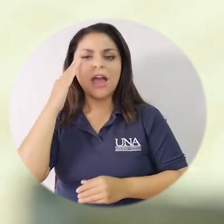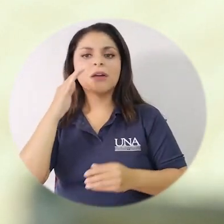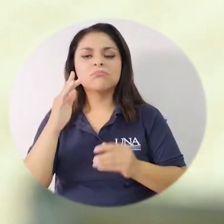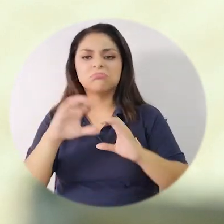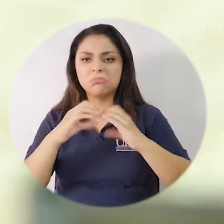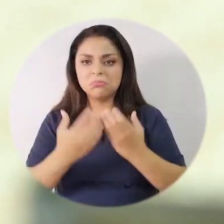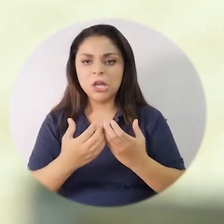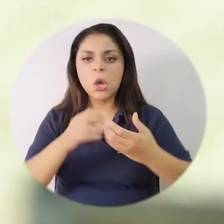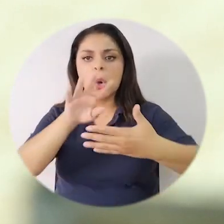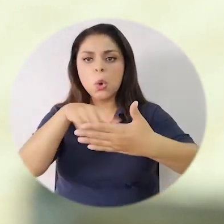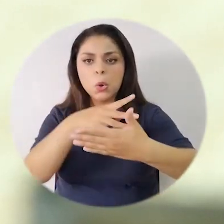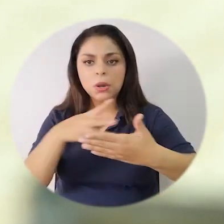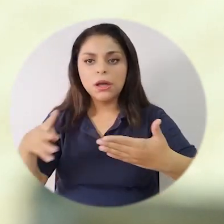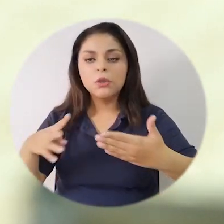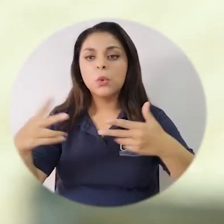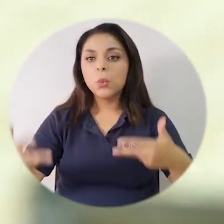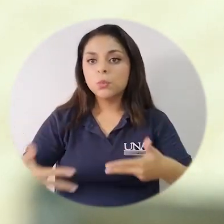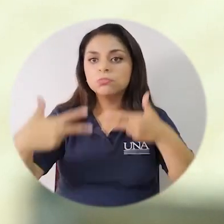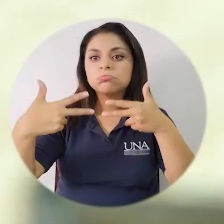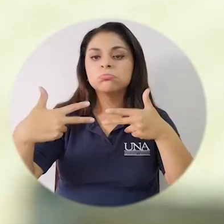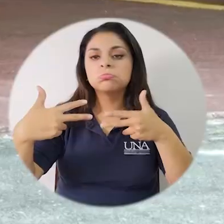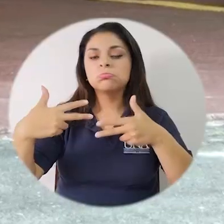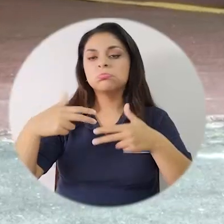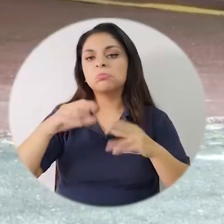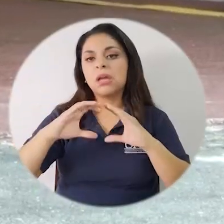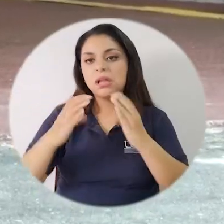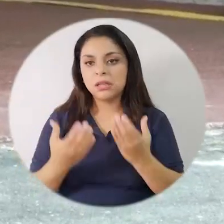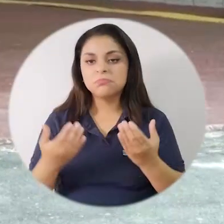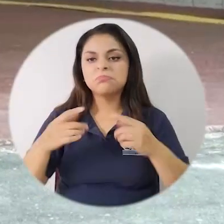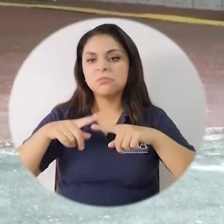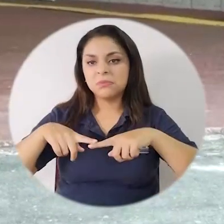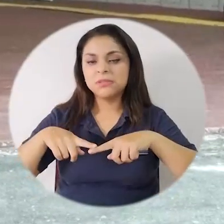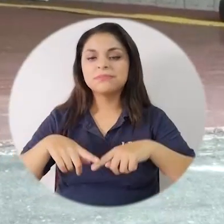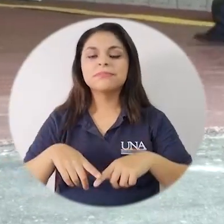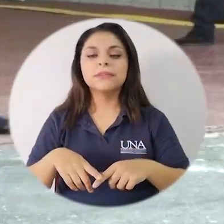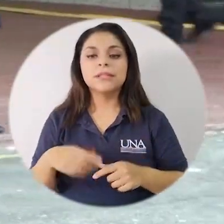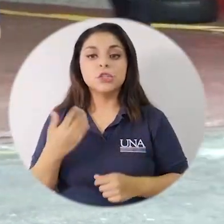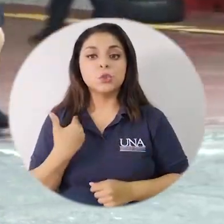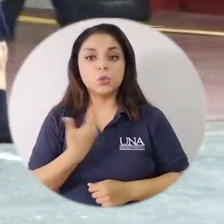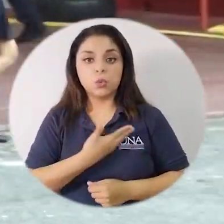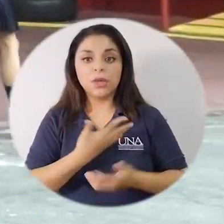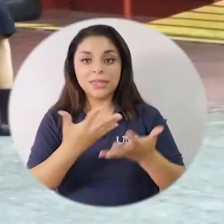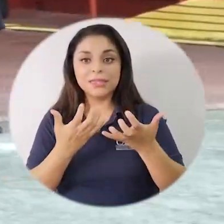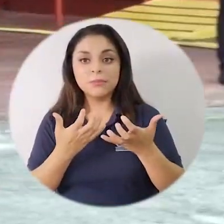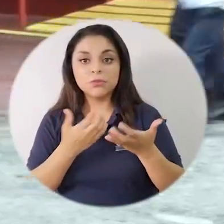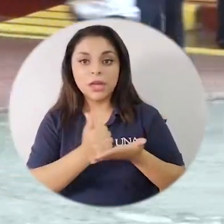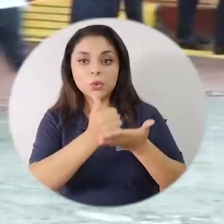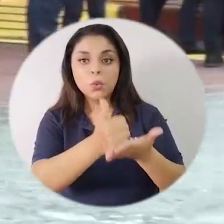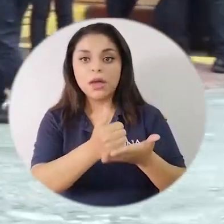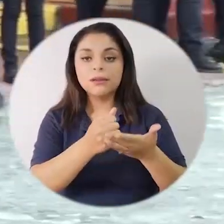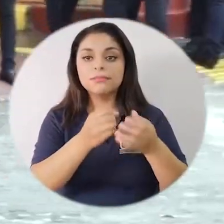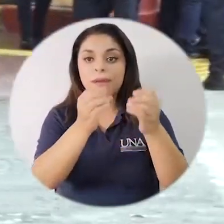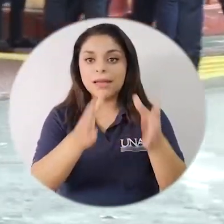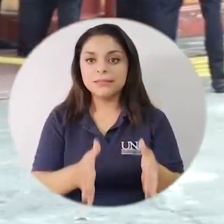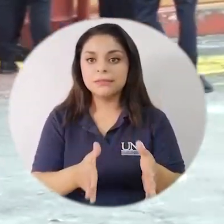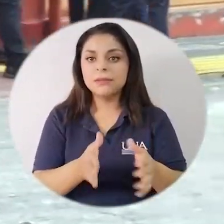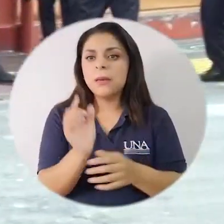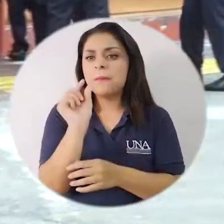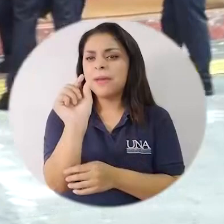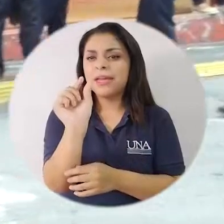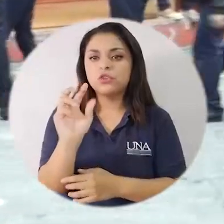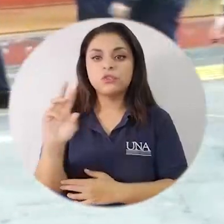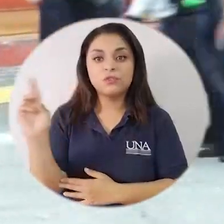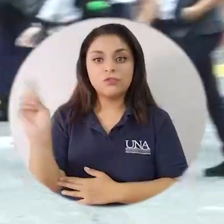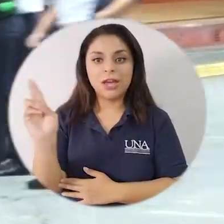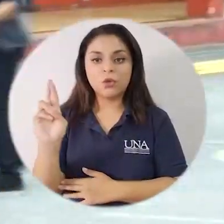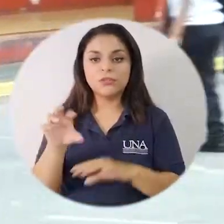un horario de clases, nos conectamos a tal hora, la otra clase es a tal hora. Entonces, quisimos implementar con las maestras pequeños